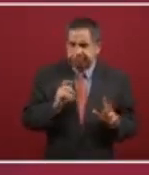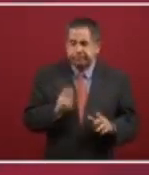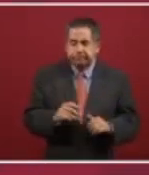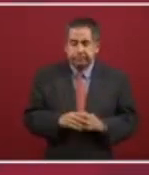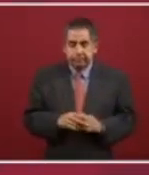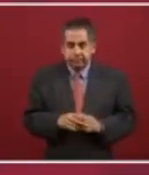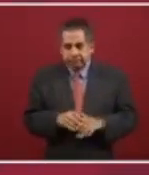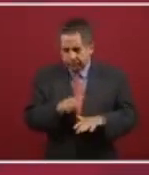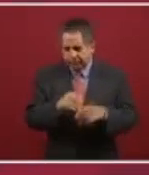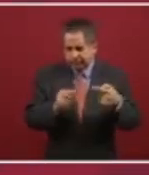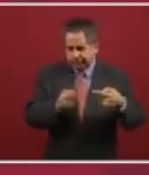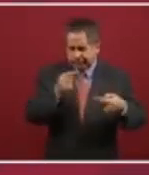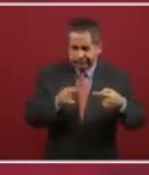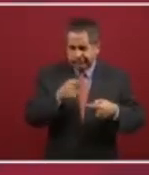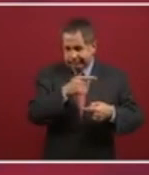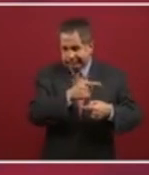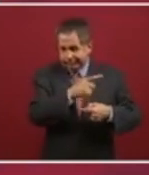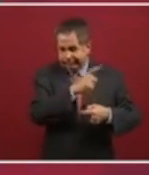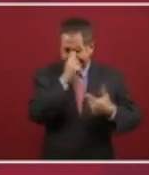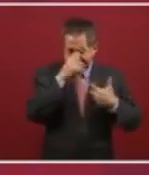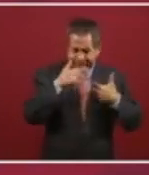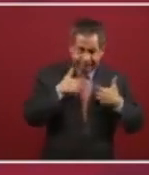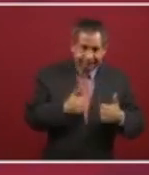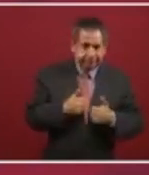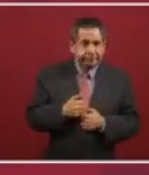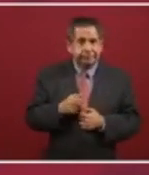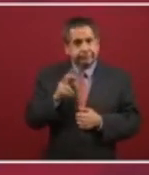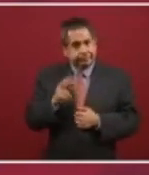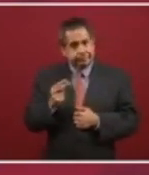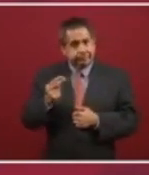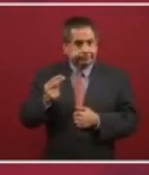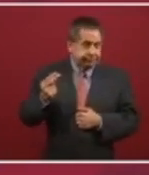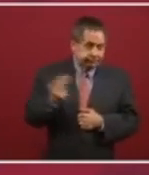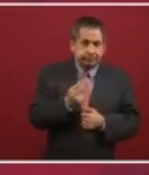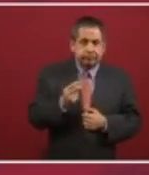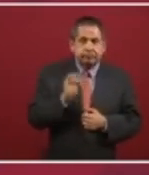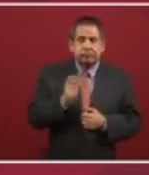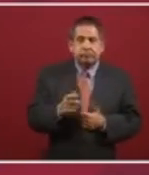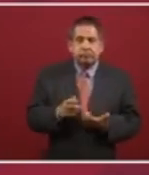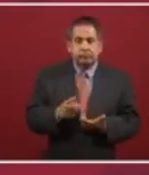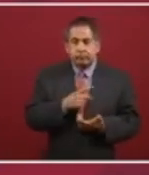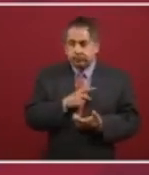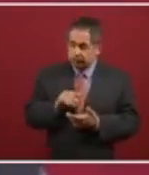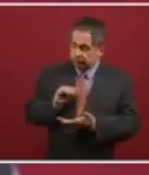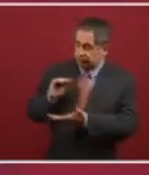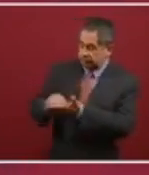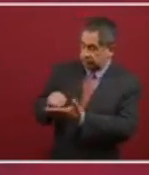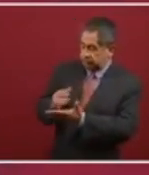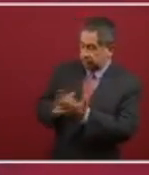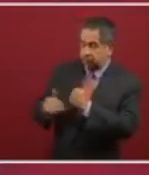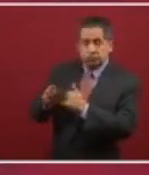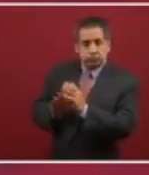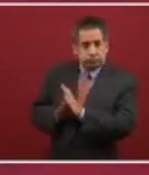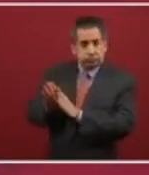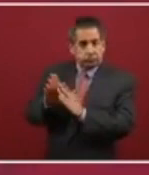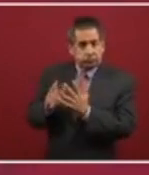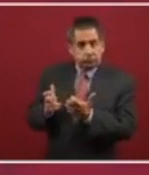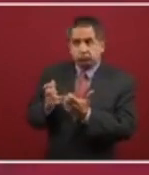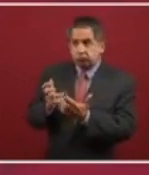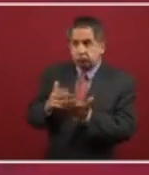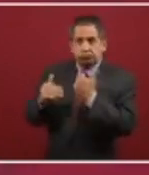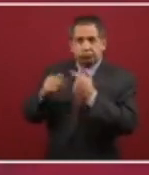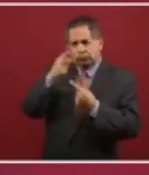de esta situación, de que es necesario que haya desarrollo